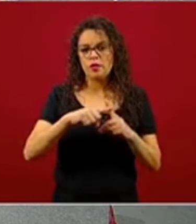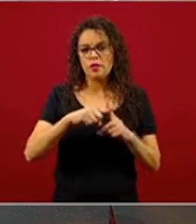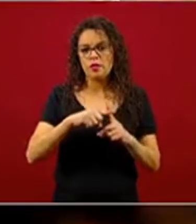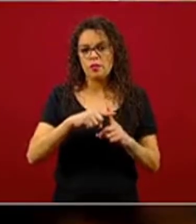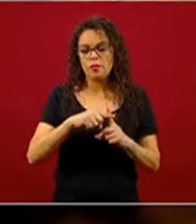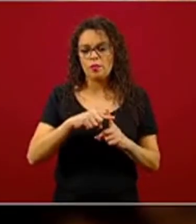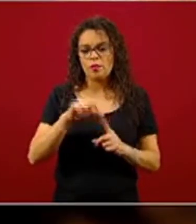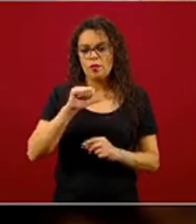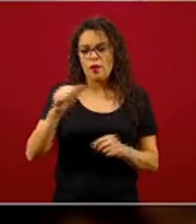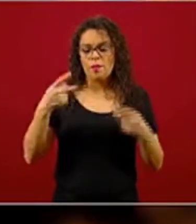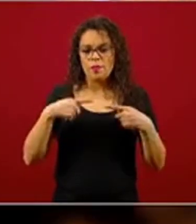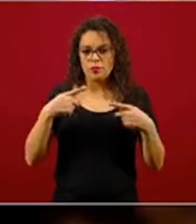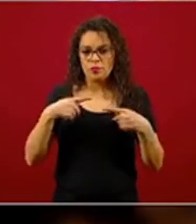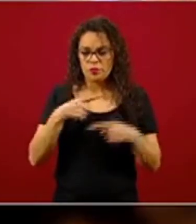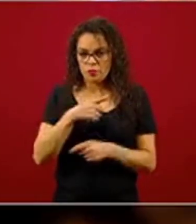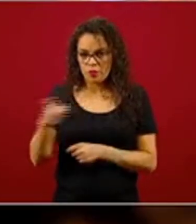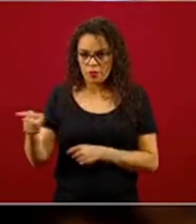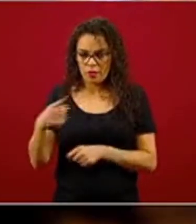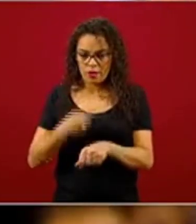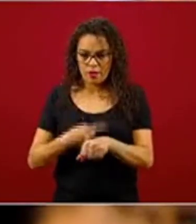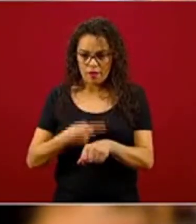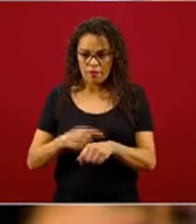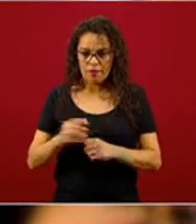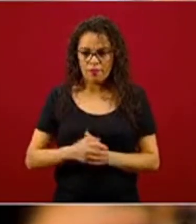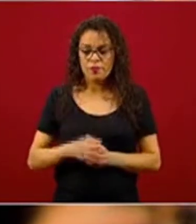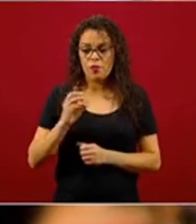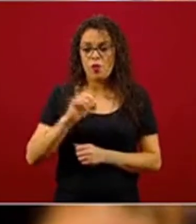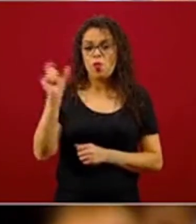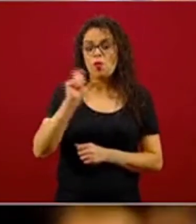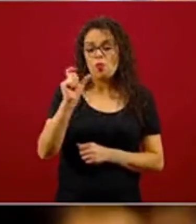quizá ya podríamos tener esos resultados, o cuándo